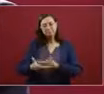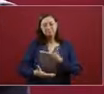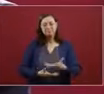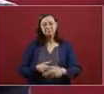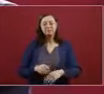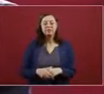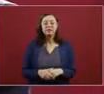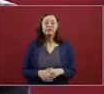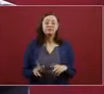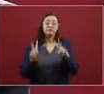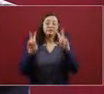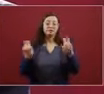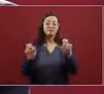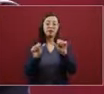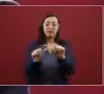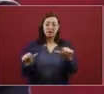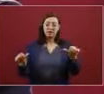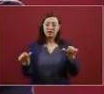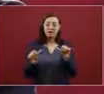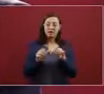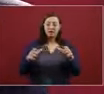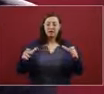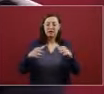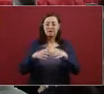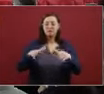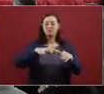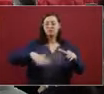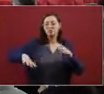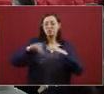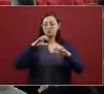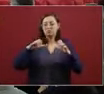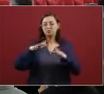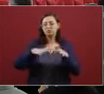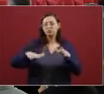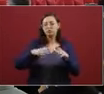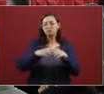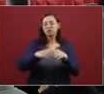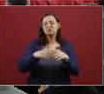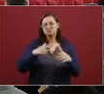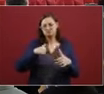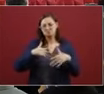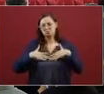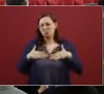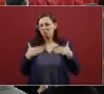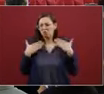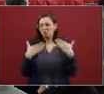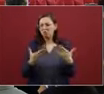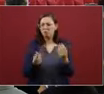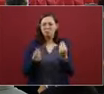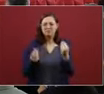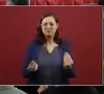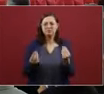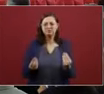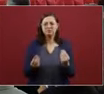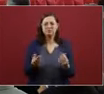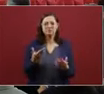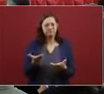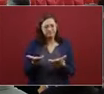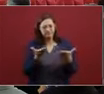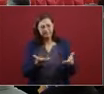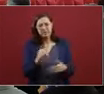social, le tengo mucha confianza, por lo mismo a Jesús